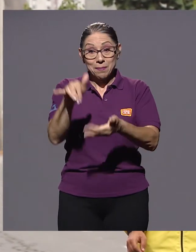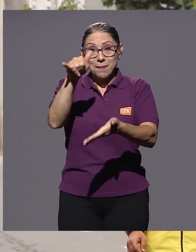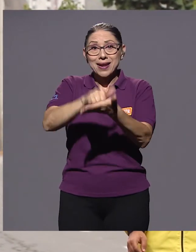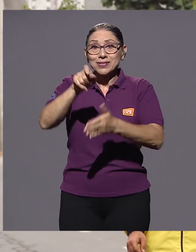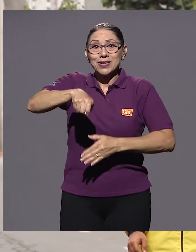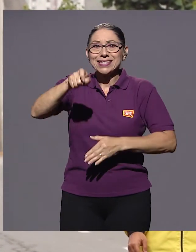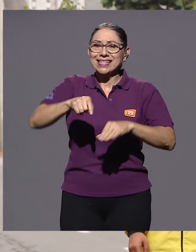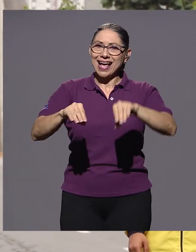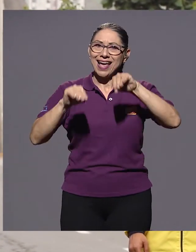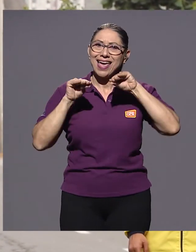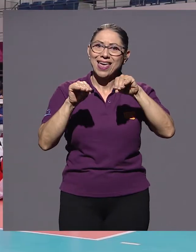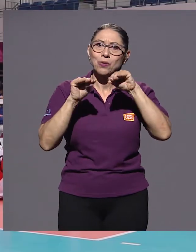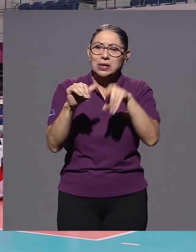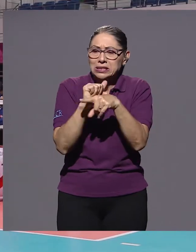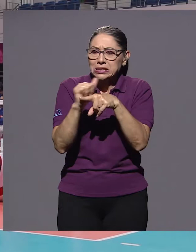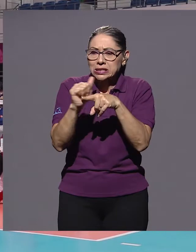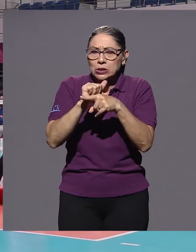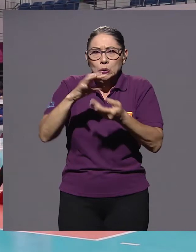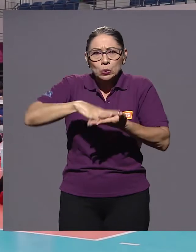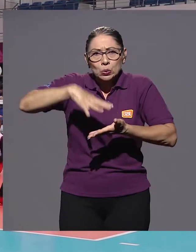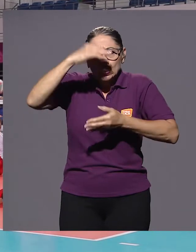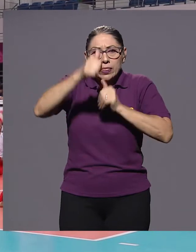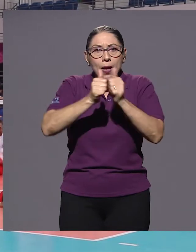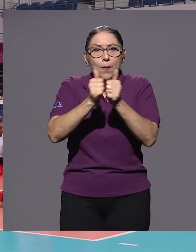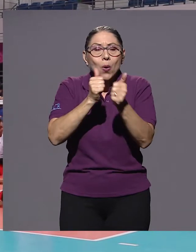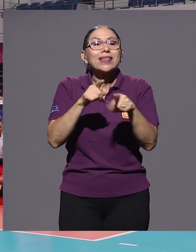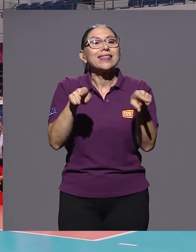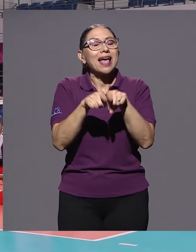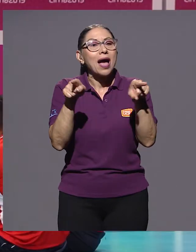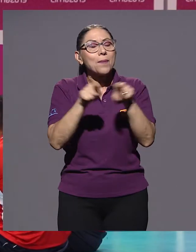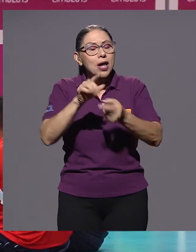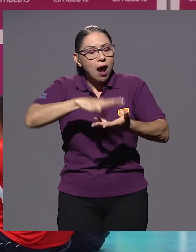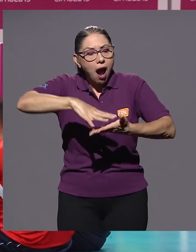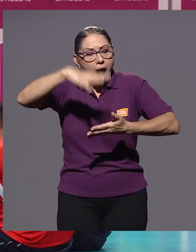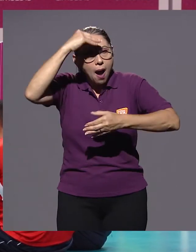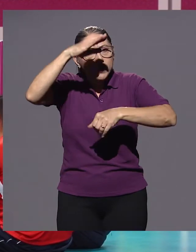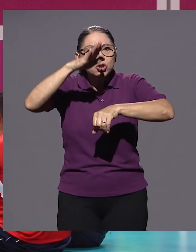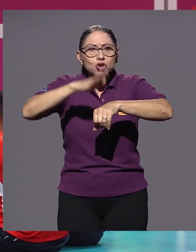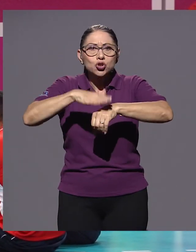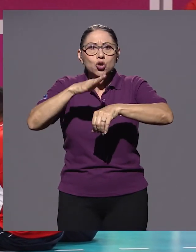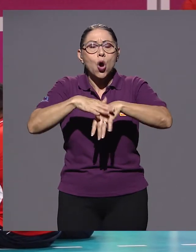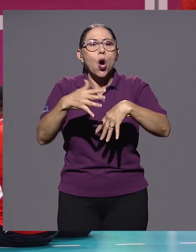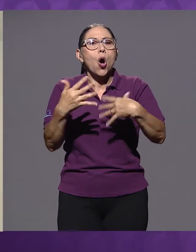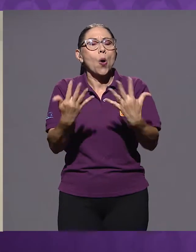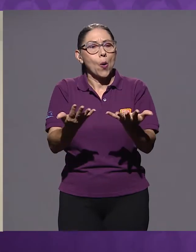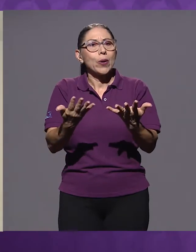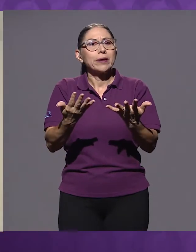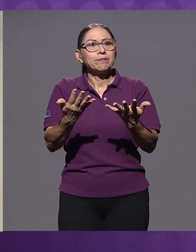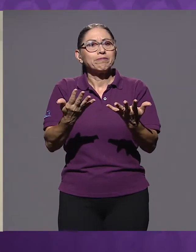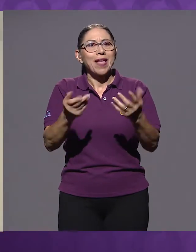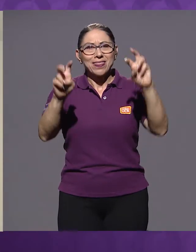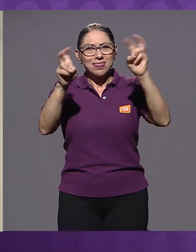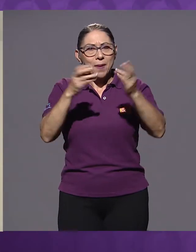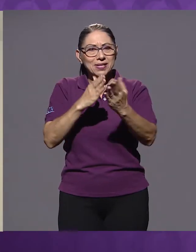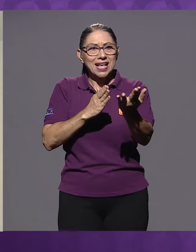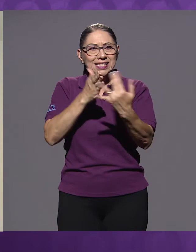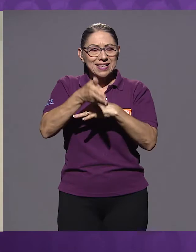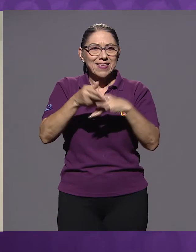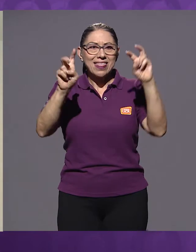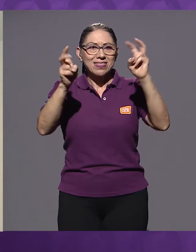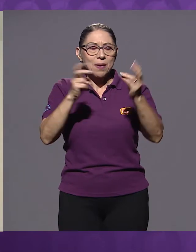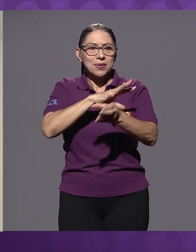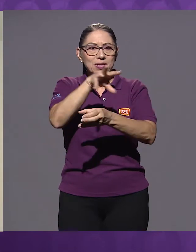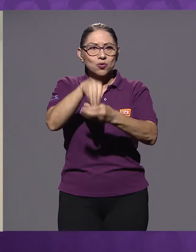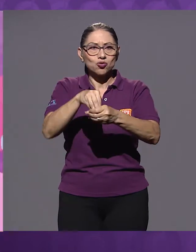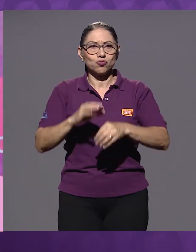en el deporte, sino también, como tú bien dices, educarse en la parte de los temas de accesibilidad y